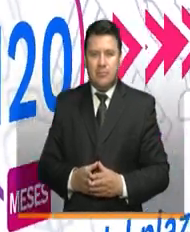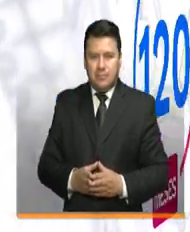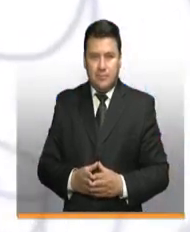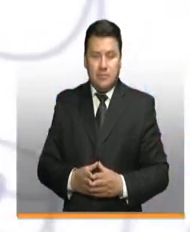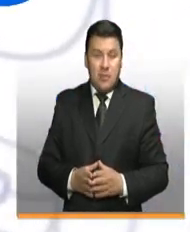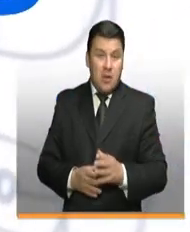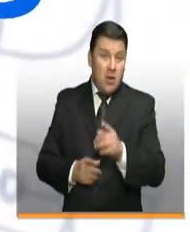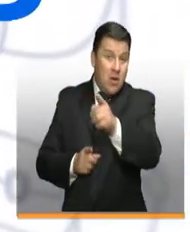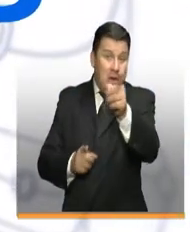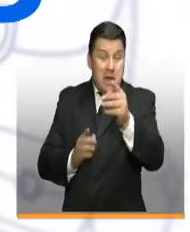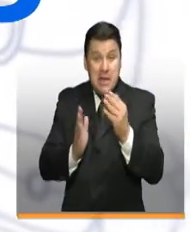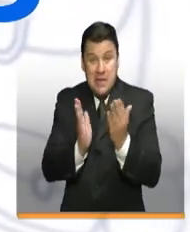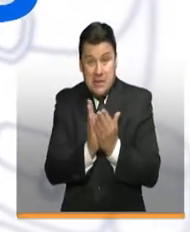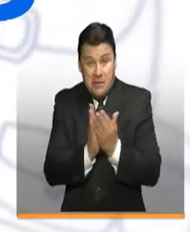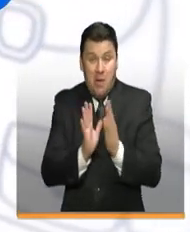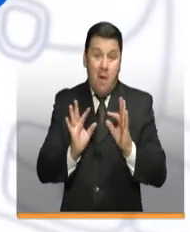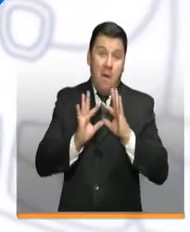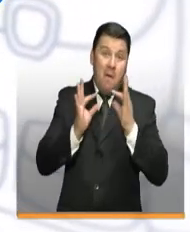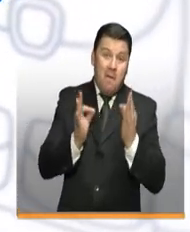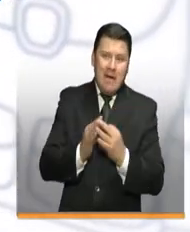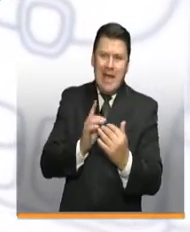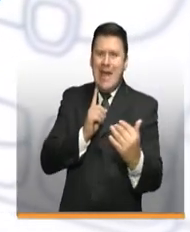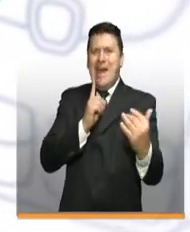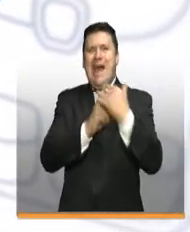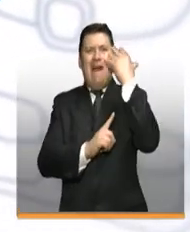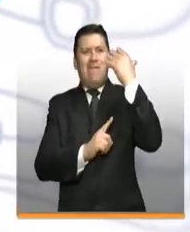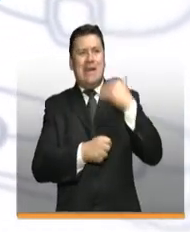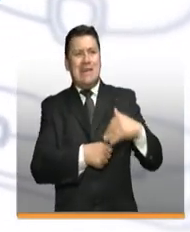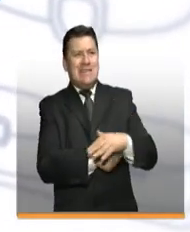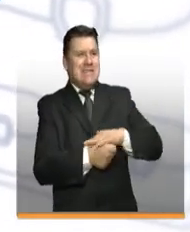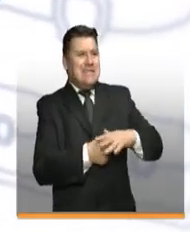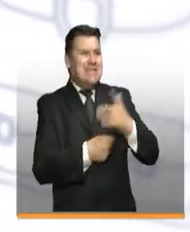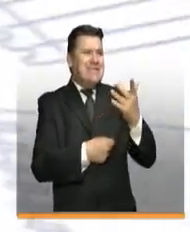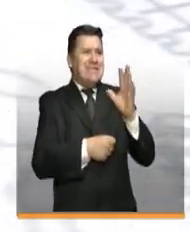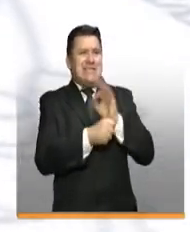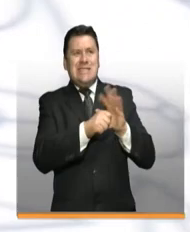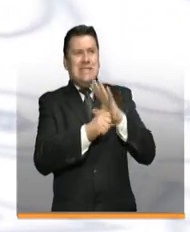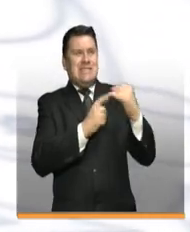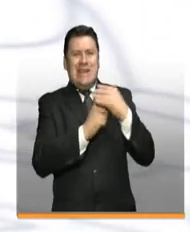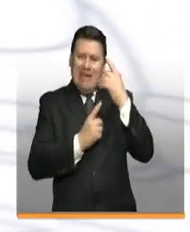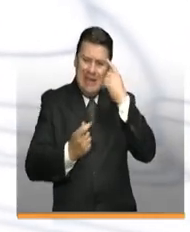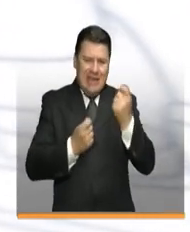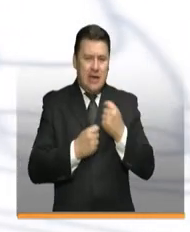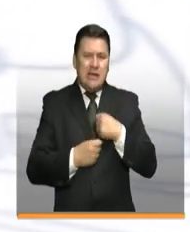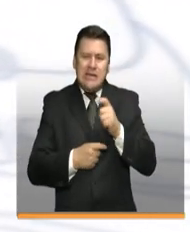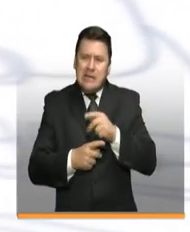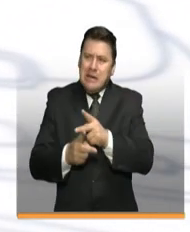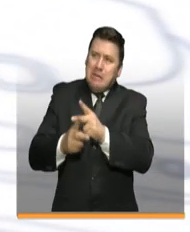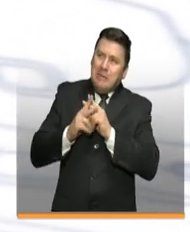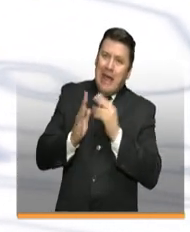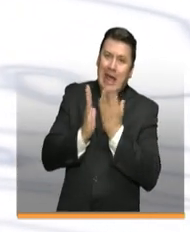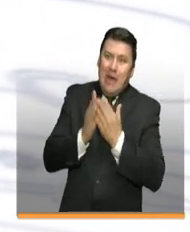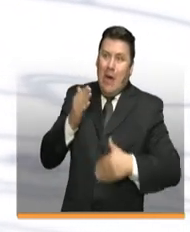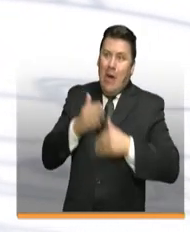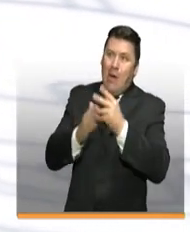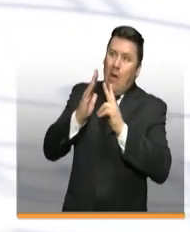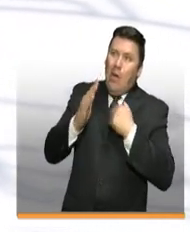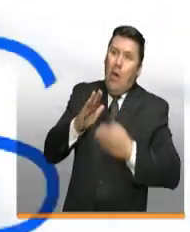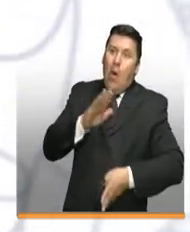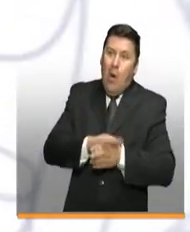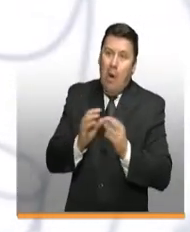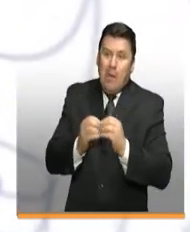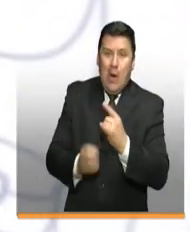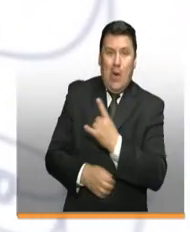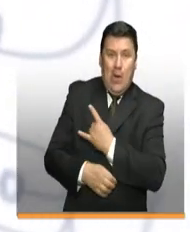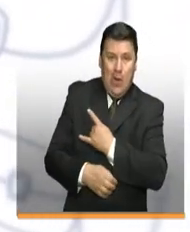Para aquellos estudiantes y familias afectadas por esta situación que deseen tomar un crédito educativo para iniciar o continuar sus